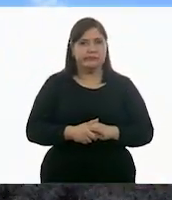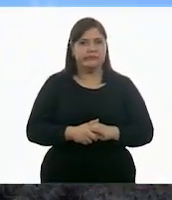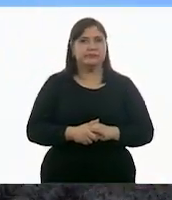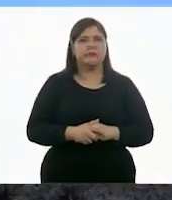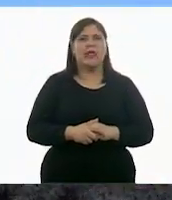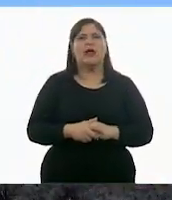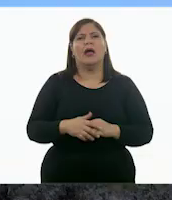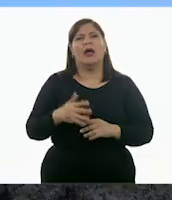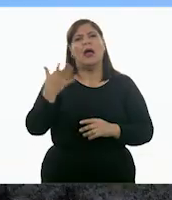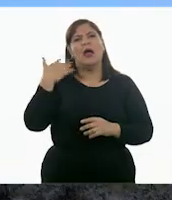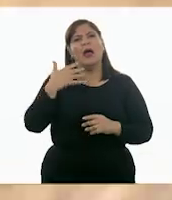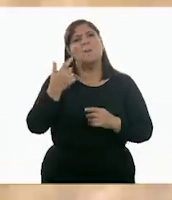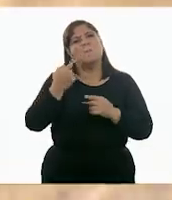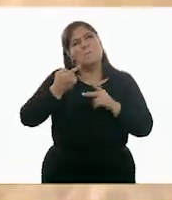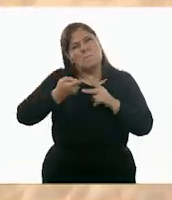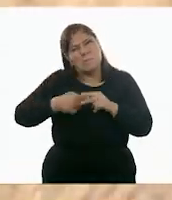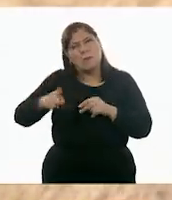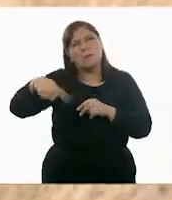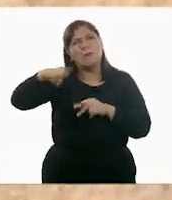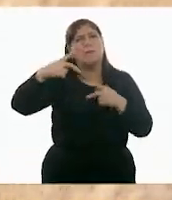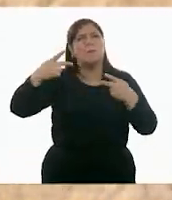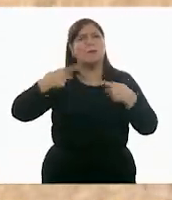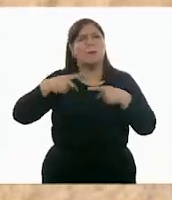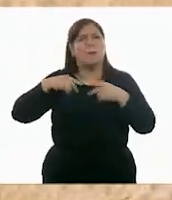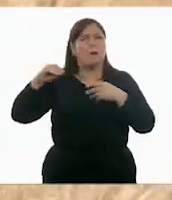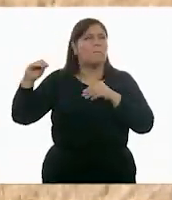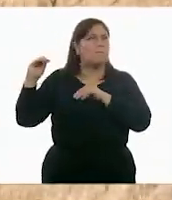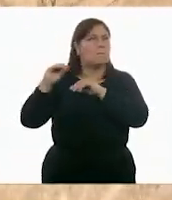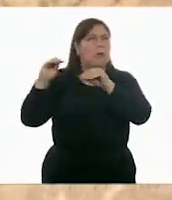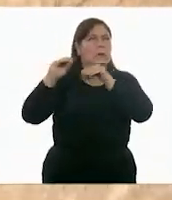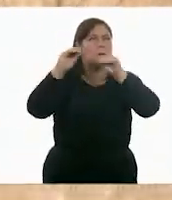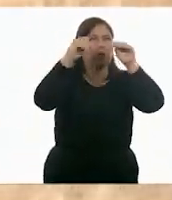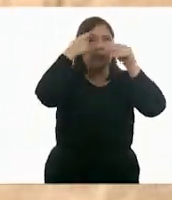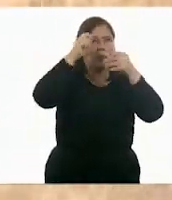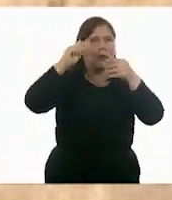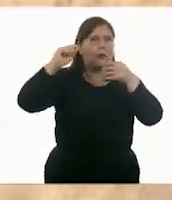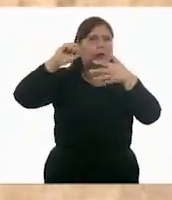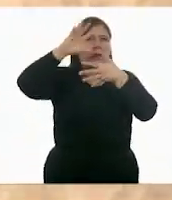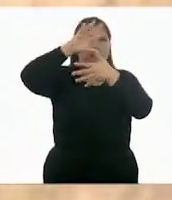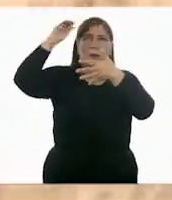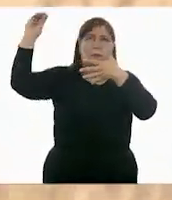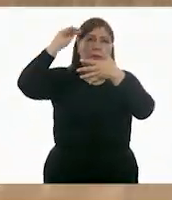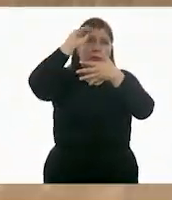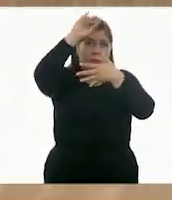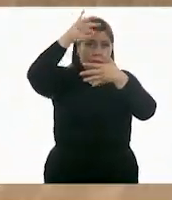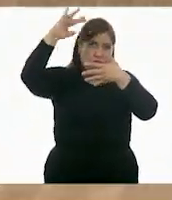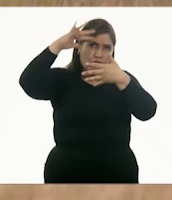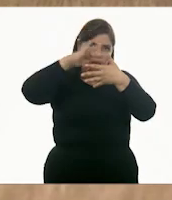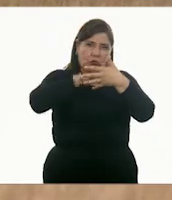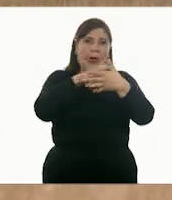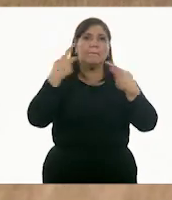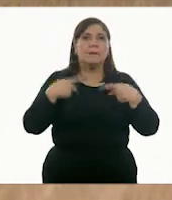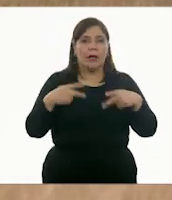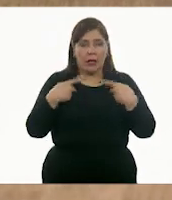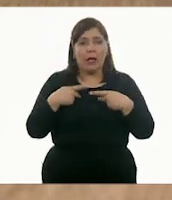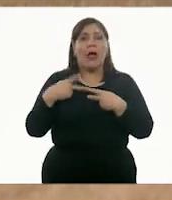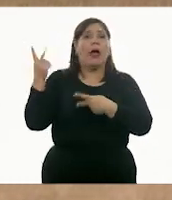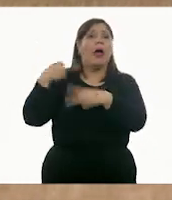Los primeros pobladores humanos del continente americano llegaron de Asia en diversas